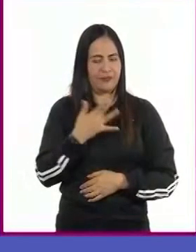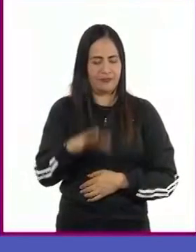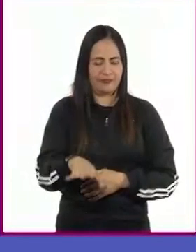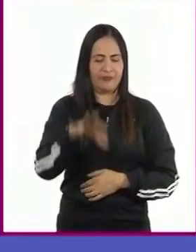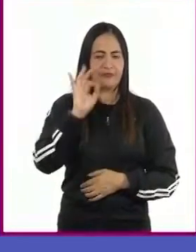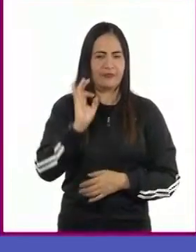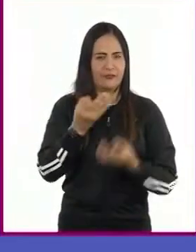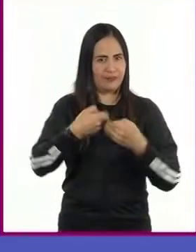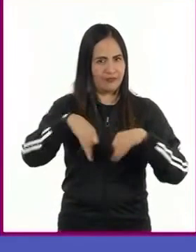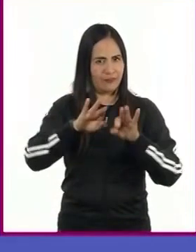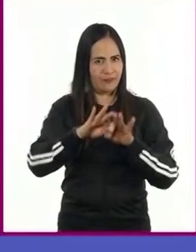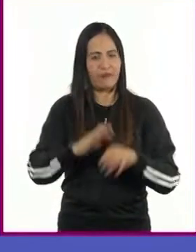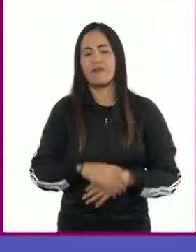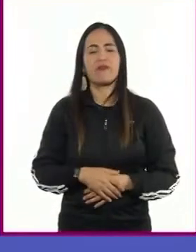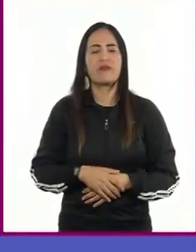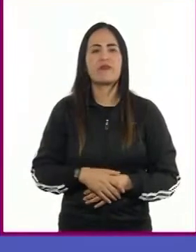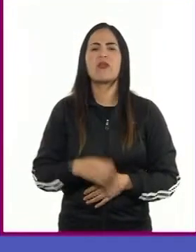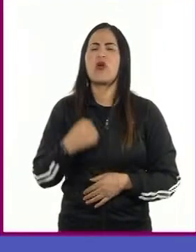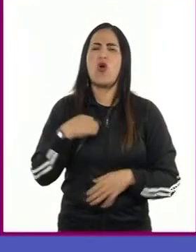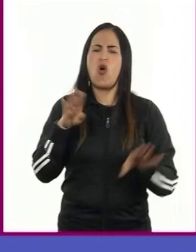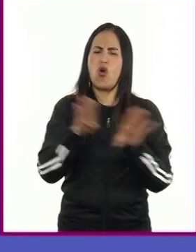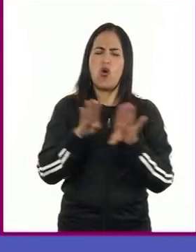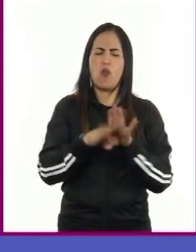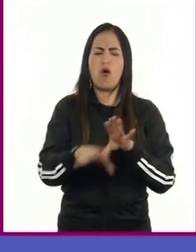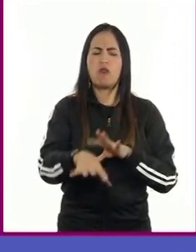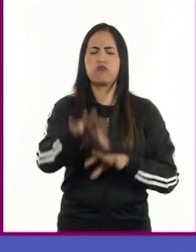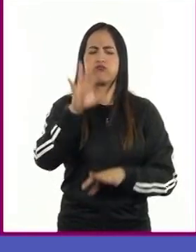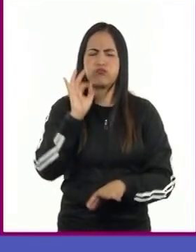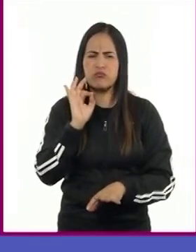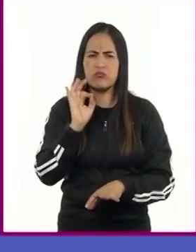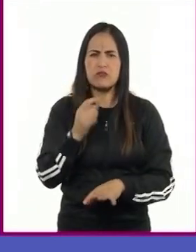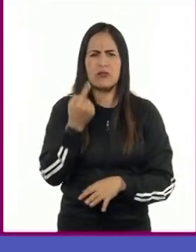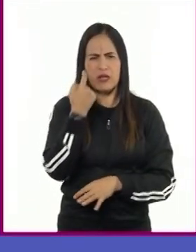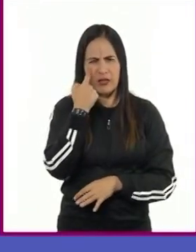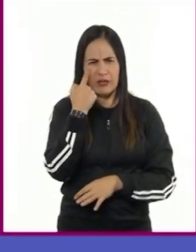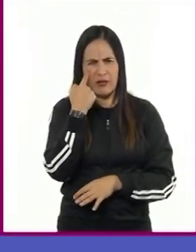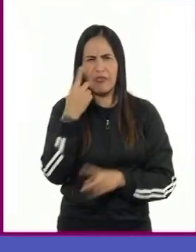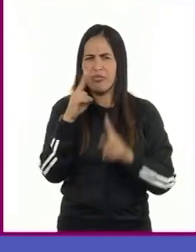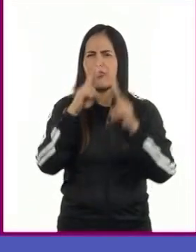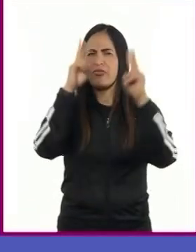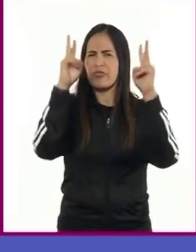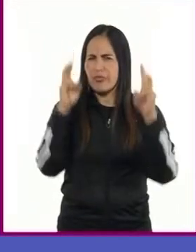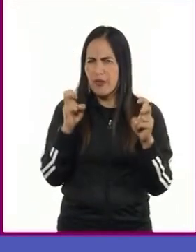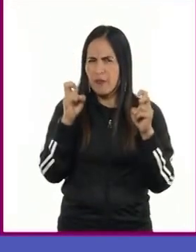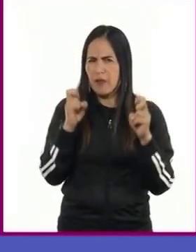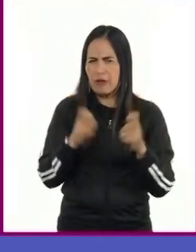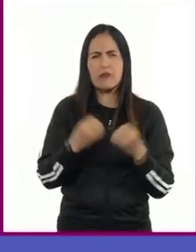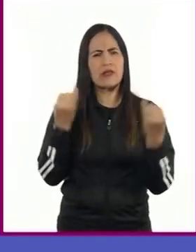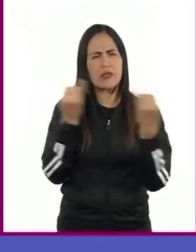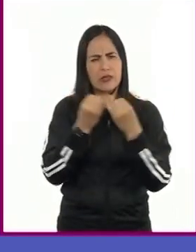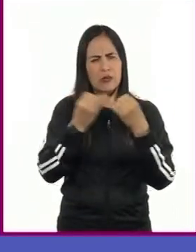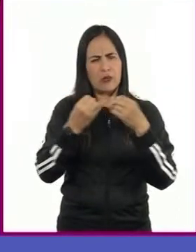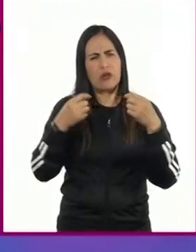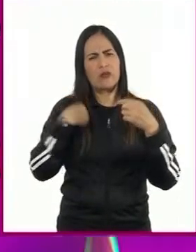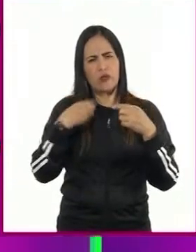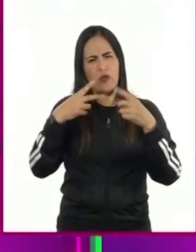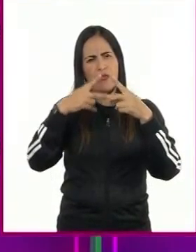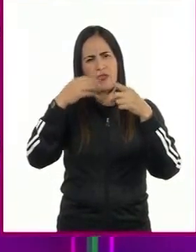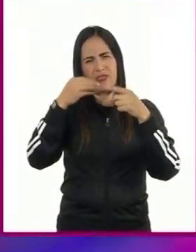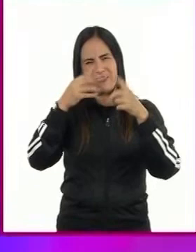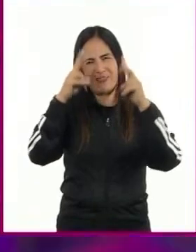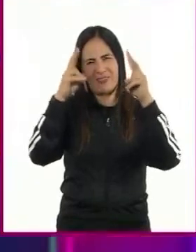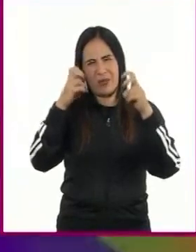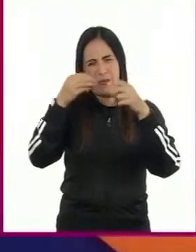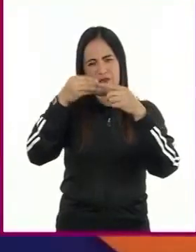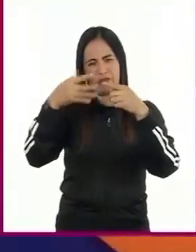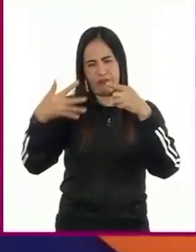así como elegí y seleccioné información sobre el tema de la diversidad cultural y acerca de los subtemas que delimité.